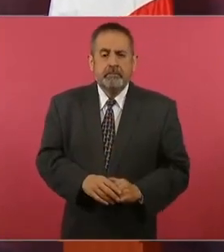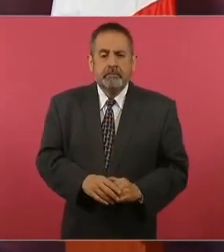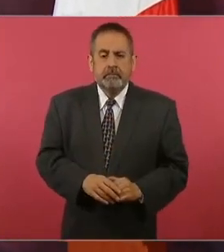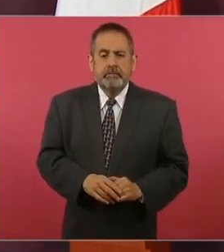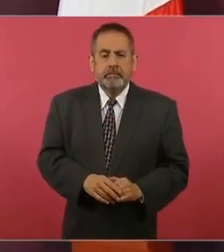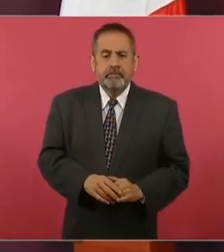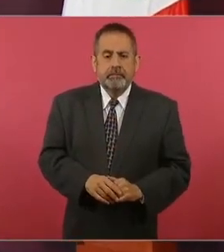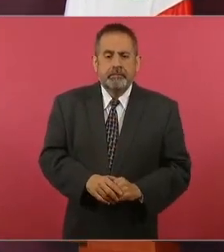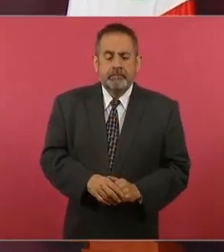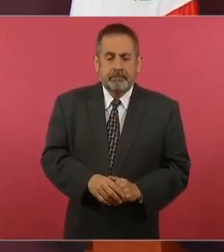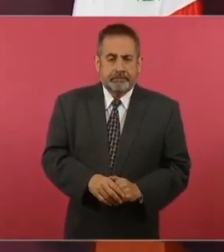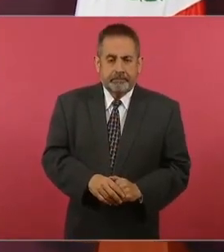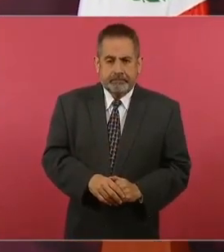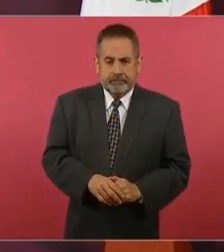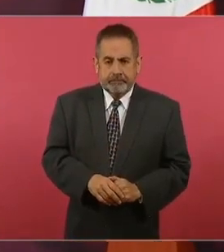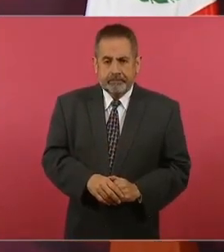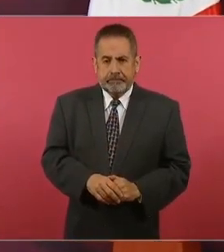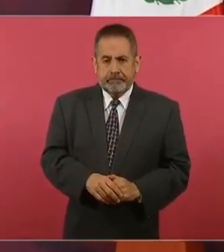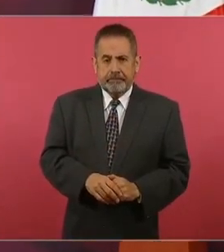accidentes.